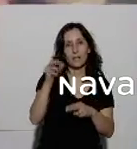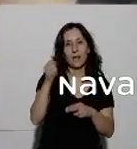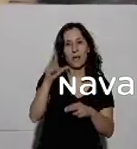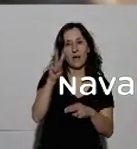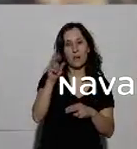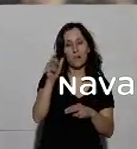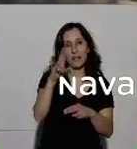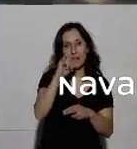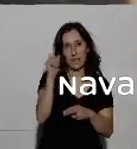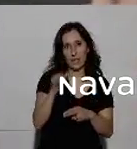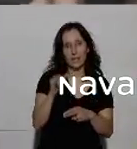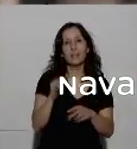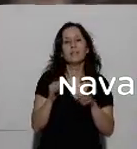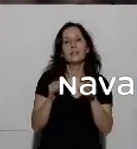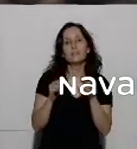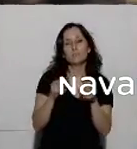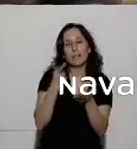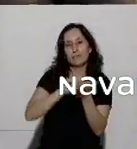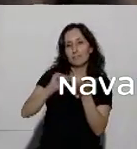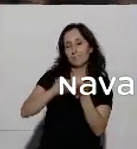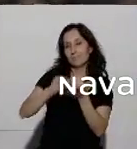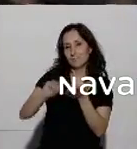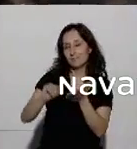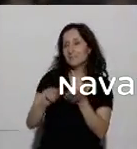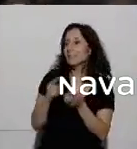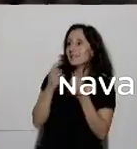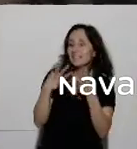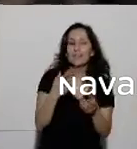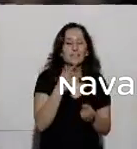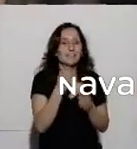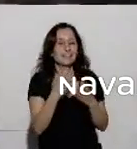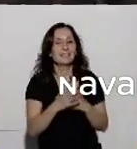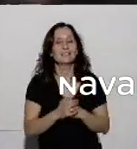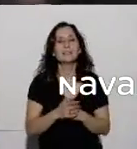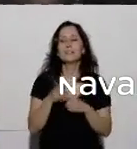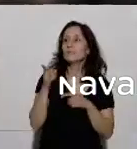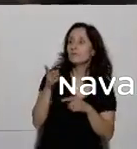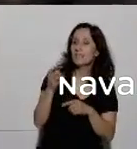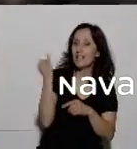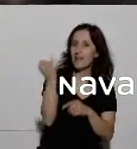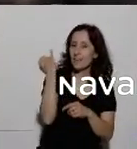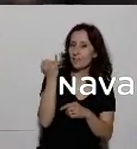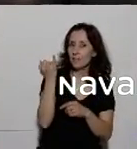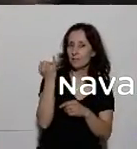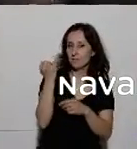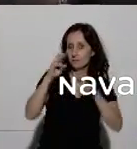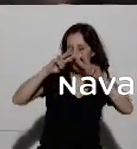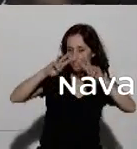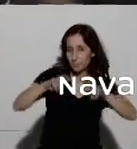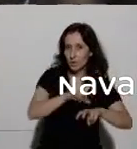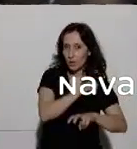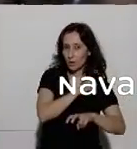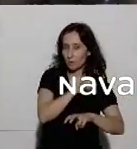tenemos aquí. Hoy está con nosotros por su faceta de escritor. ¿Qué tal, Javier? ¿Qué tal? ¿Cómo estás? Pero también ha sido jefe del Departamento de Cirugía del